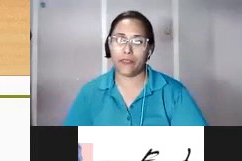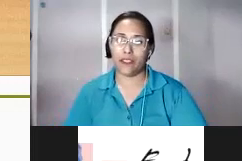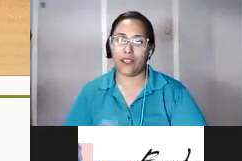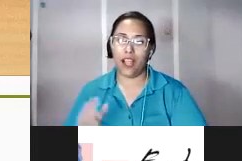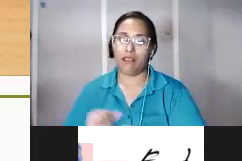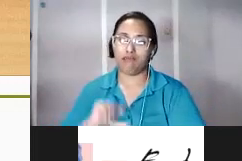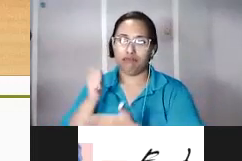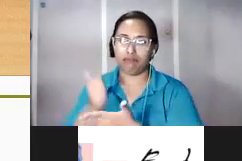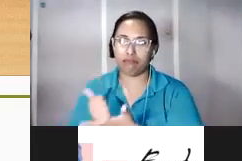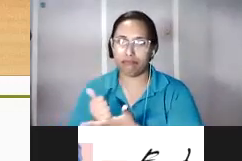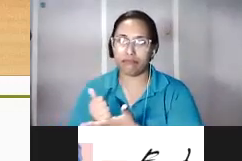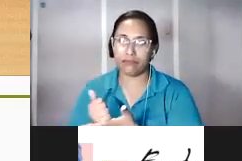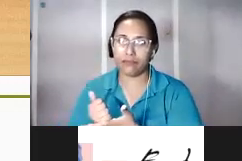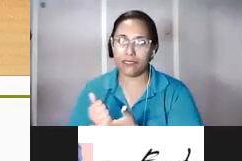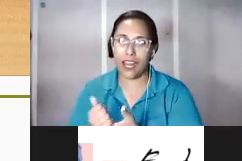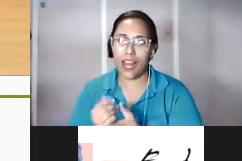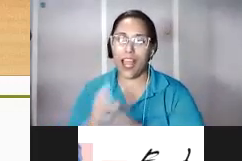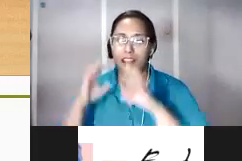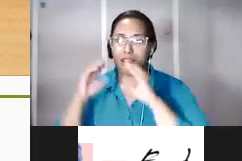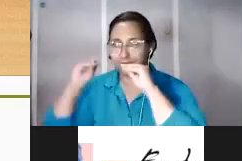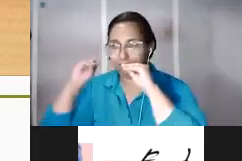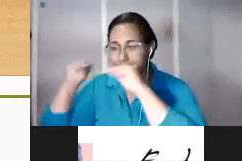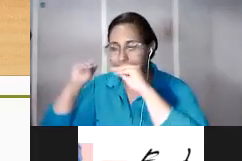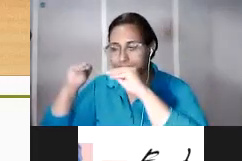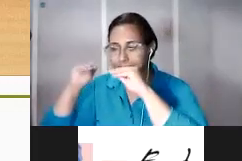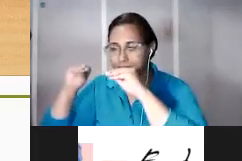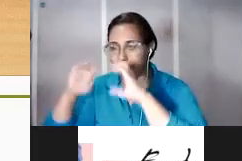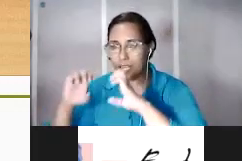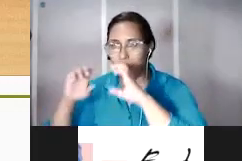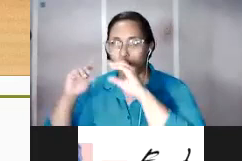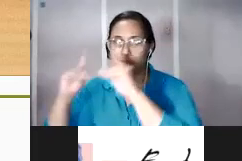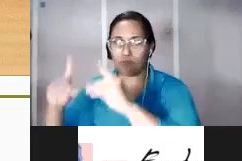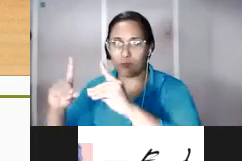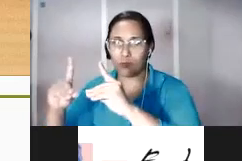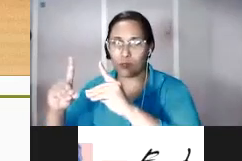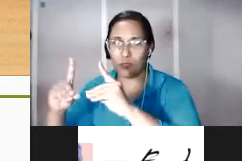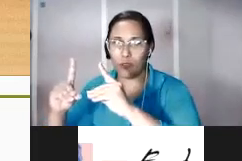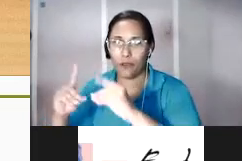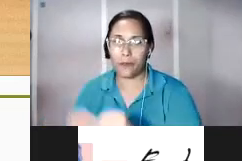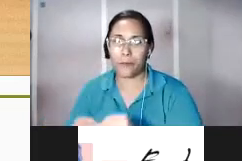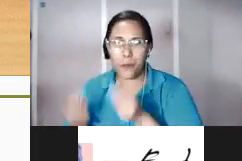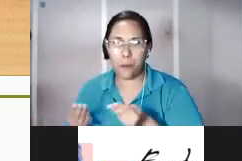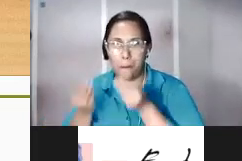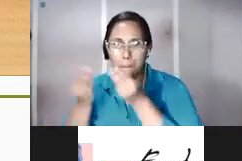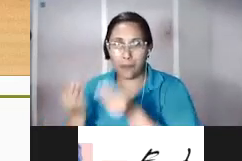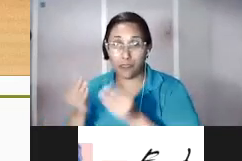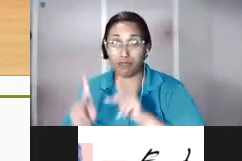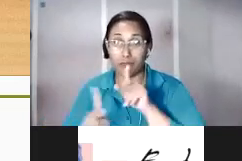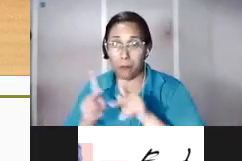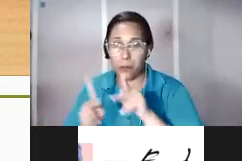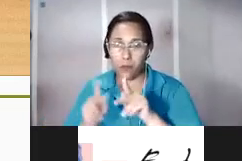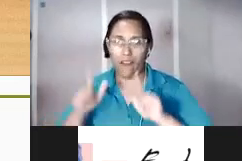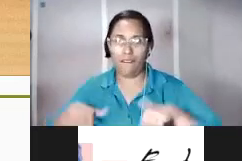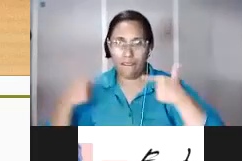adjudicándole una función educativa mediante la difusión entre los habitantes